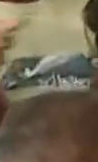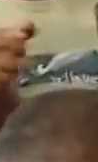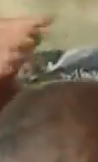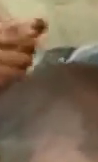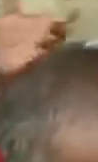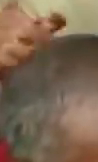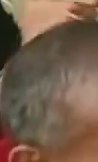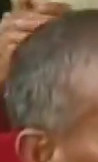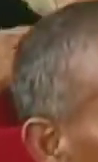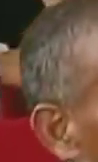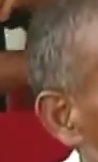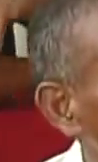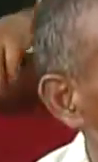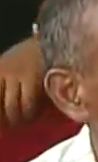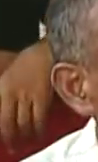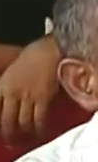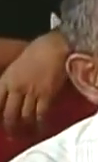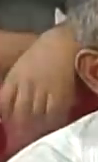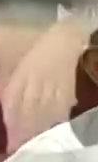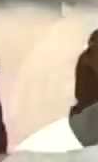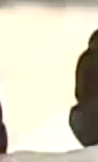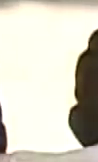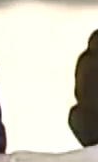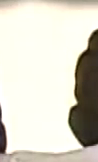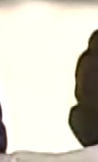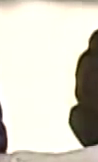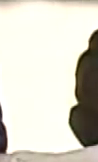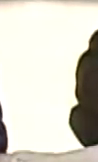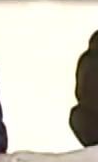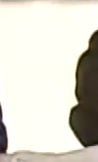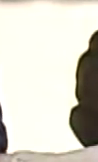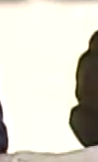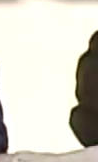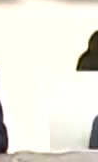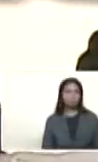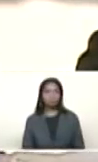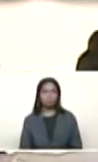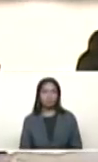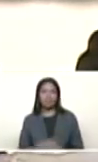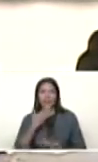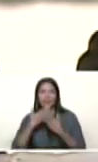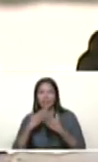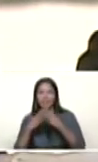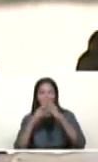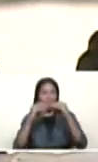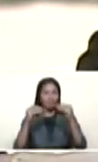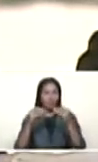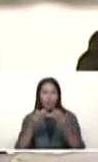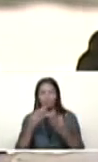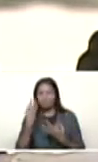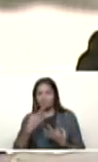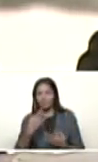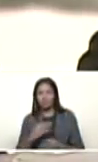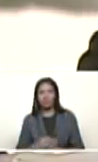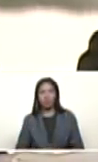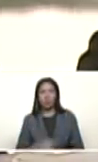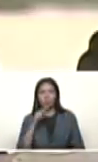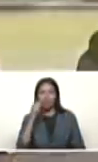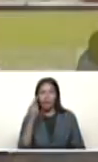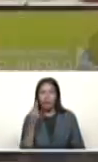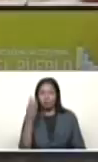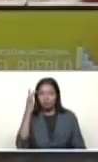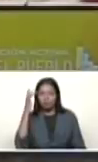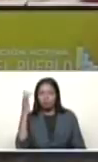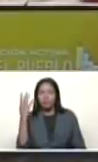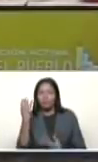Jesús, Mayré, Maura... Prisco, gracias, vale, de verdad. Ustedes tienen la sabiduría